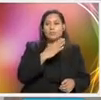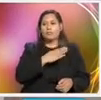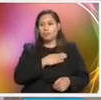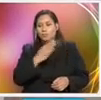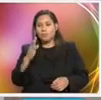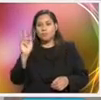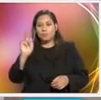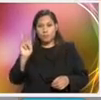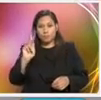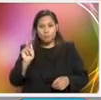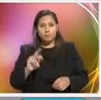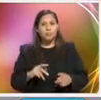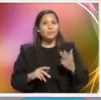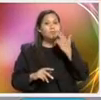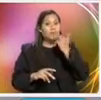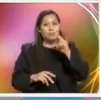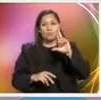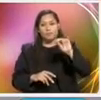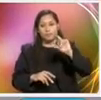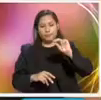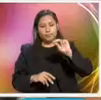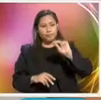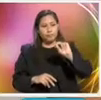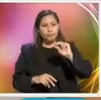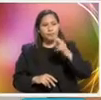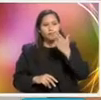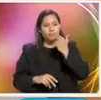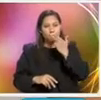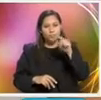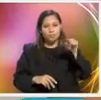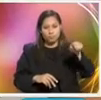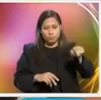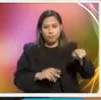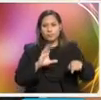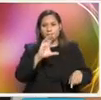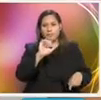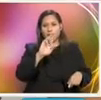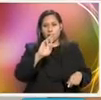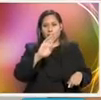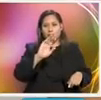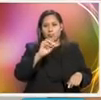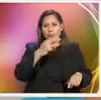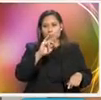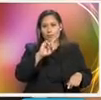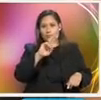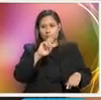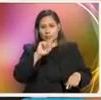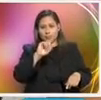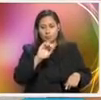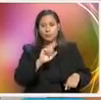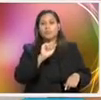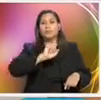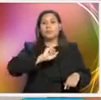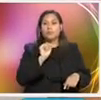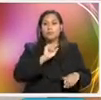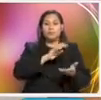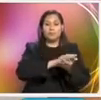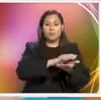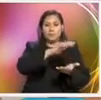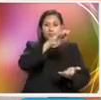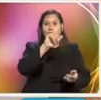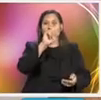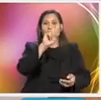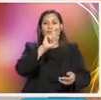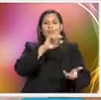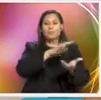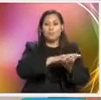mantener. ¿Y azúcar? No, porque el azúcar entra en el grupo de carbohidratos y el azúcar tiende a acumularse, a compulsarnos, a retener líquido y